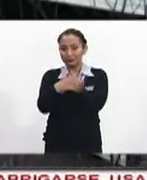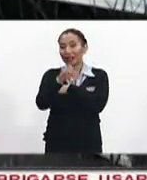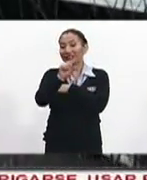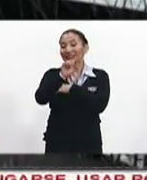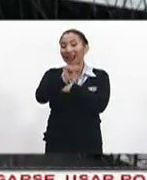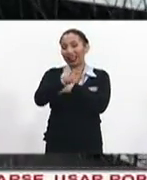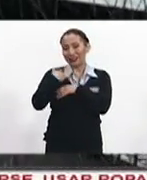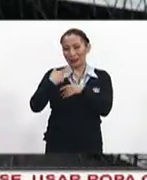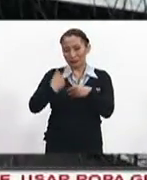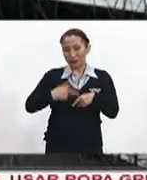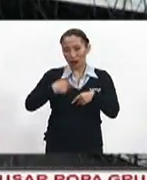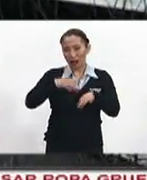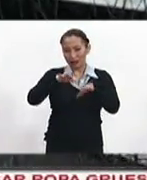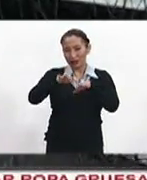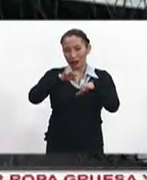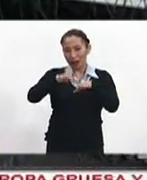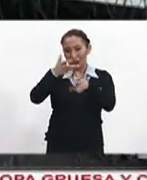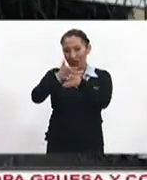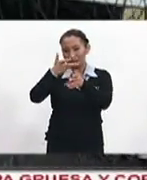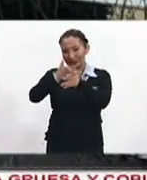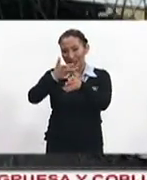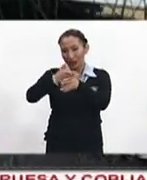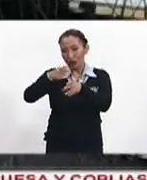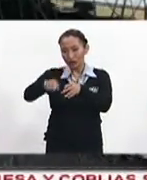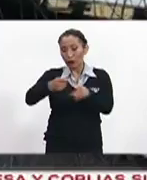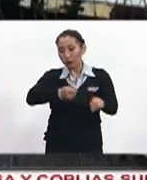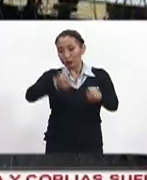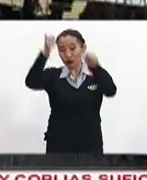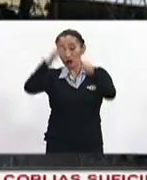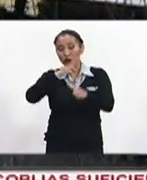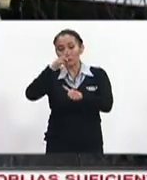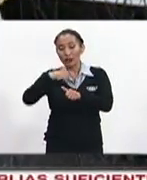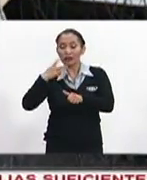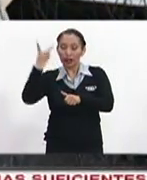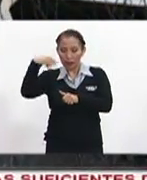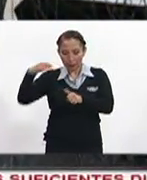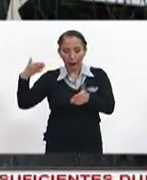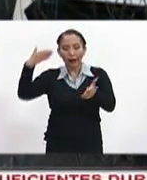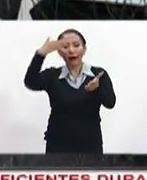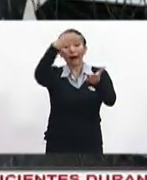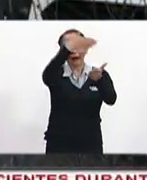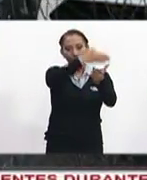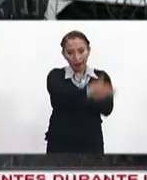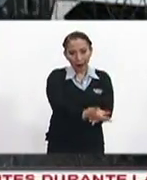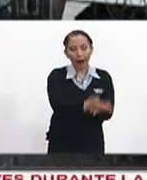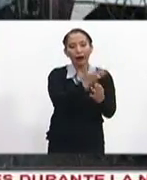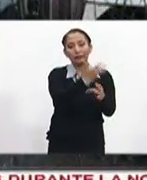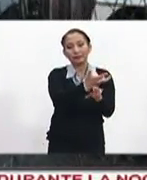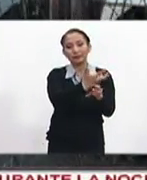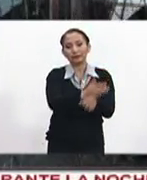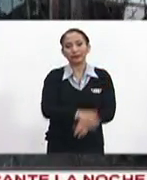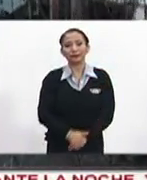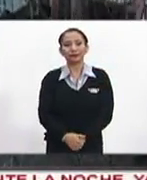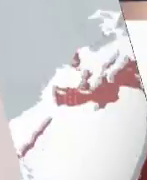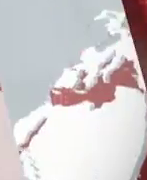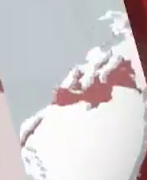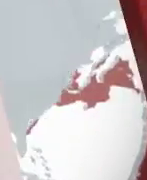60 diplomáticos estadounidenses que fueron expulsados de Rusia ya comenzaron a viajar rumbo a la Unión Americana.